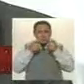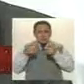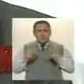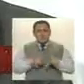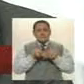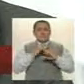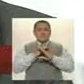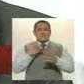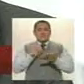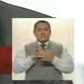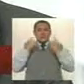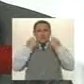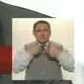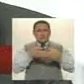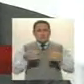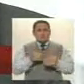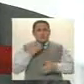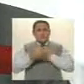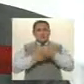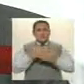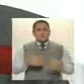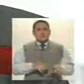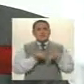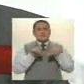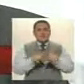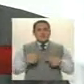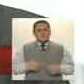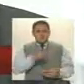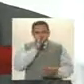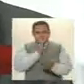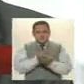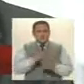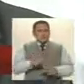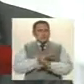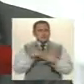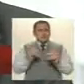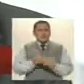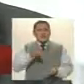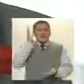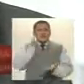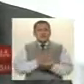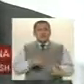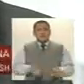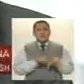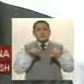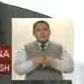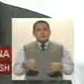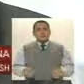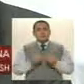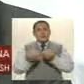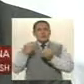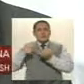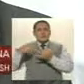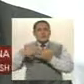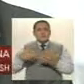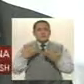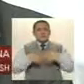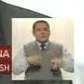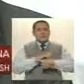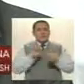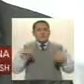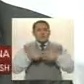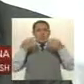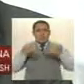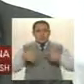en evitar que estas situaciones se produzcan y será muy estricto en la aplicación de sanciones, porque las empresas que no pueden cumplir con